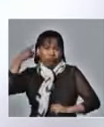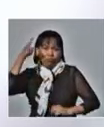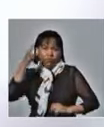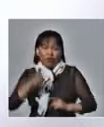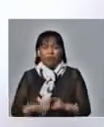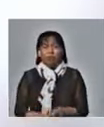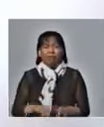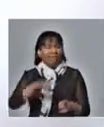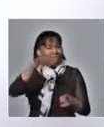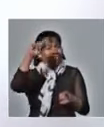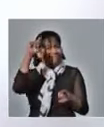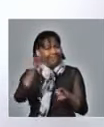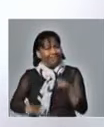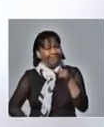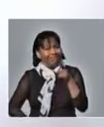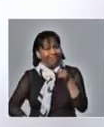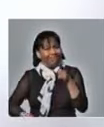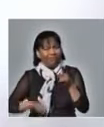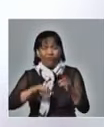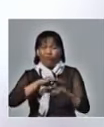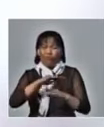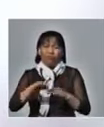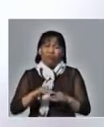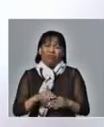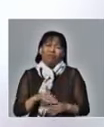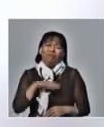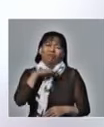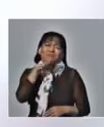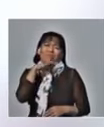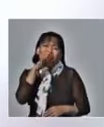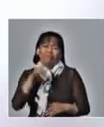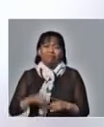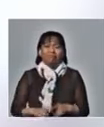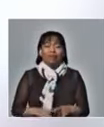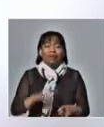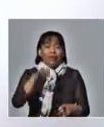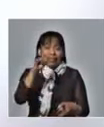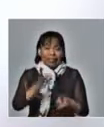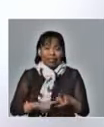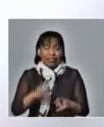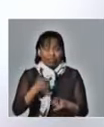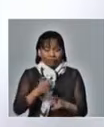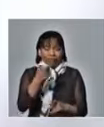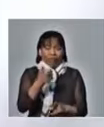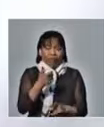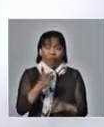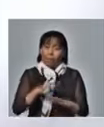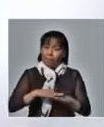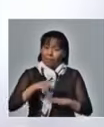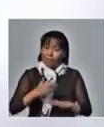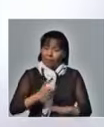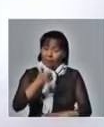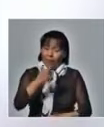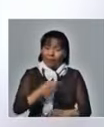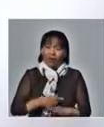combatir este rezago social, para combatir este rezago económico. La propuesta que hacemos nosotros